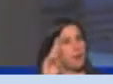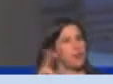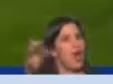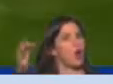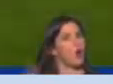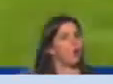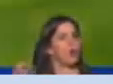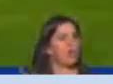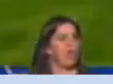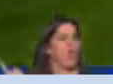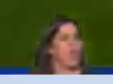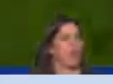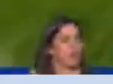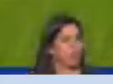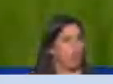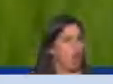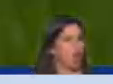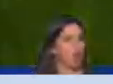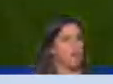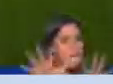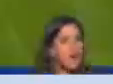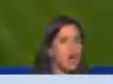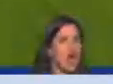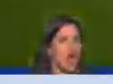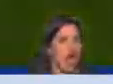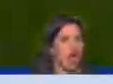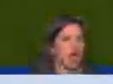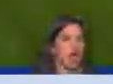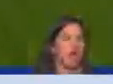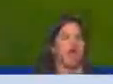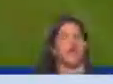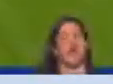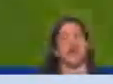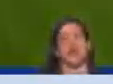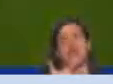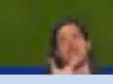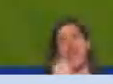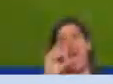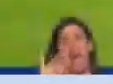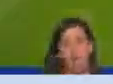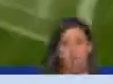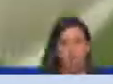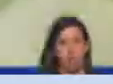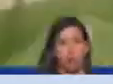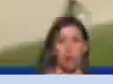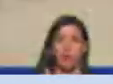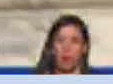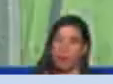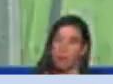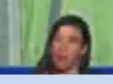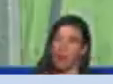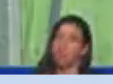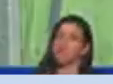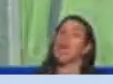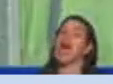Federal de frenar la conformación de la SAD hasta que no se resuelva